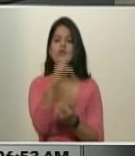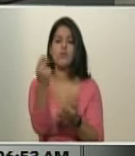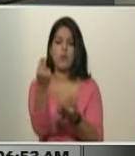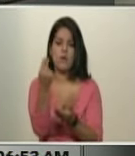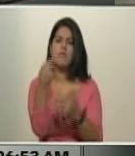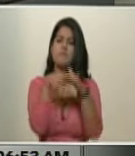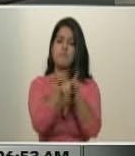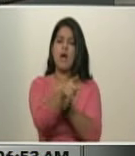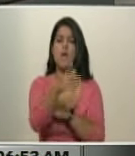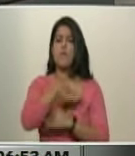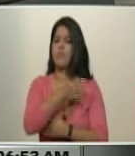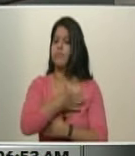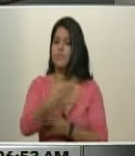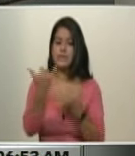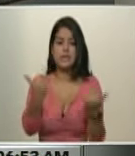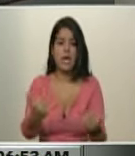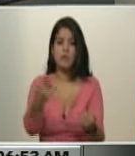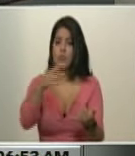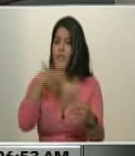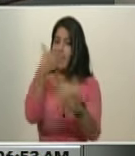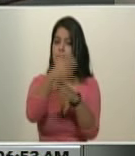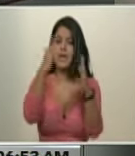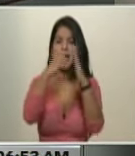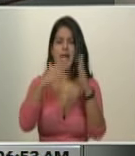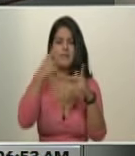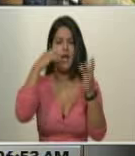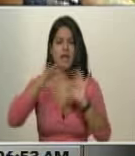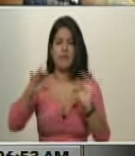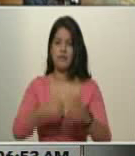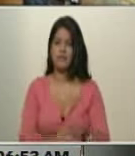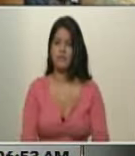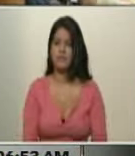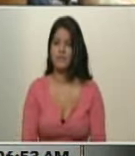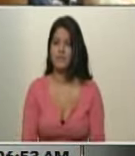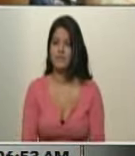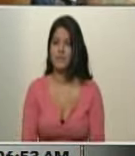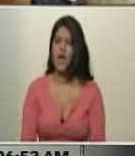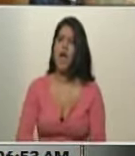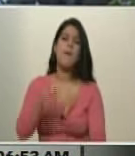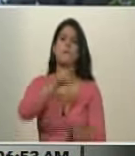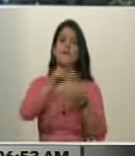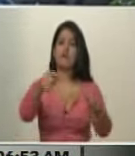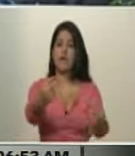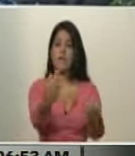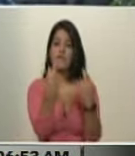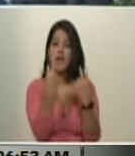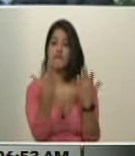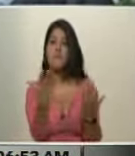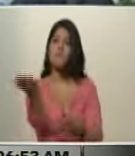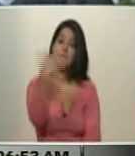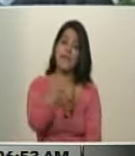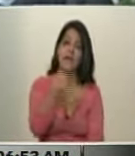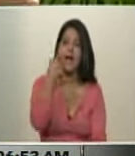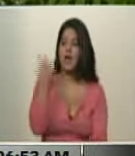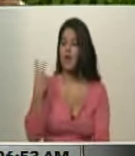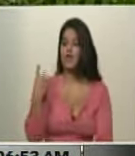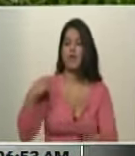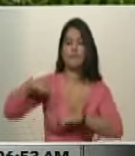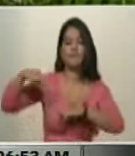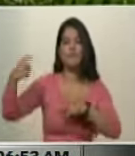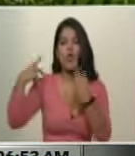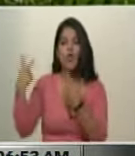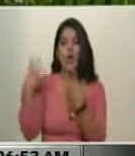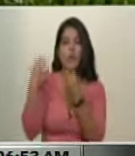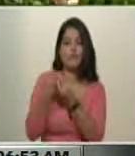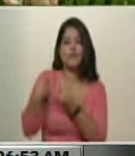está disponible desde ya en la casa del artista. Sí, a toda la gente que nos está viendo en Venezuela, vénganse a ver a mi compadre Celso Piña en la Ronda